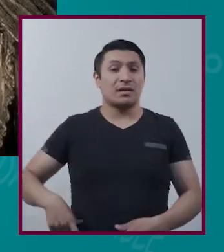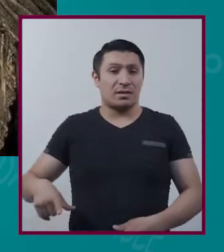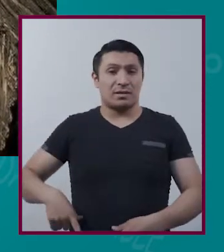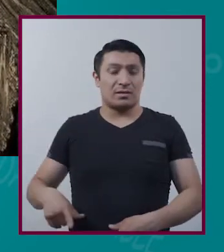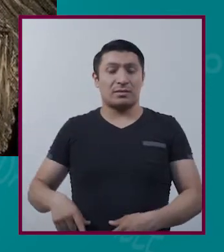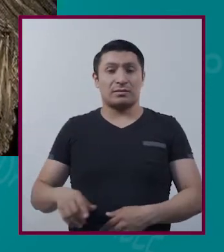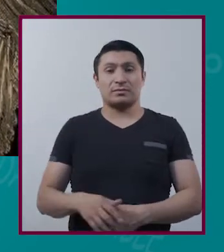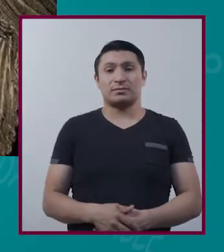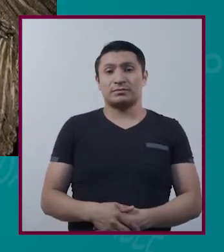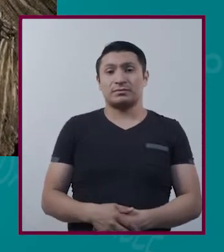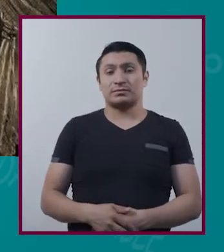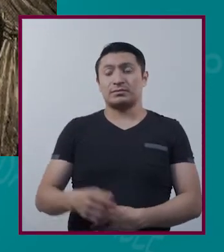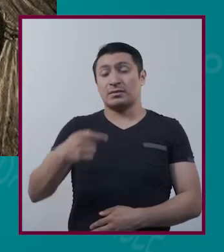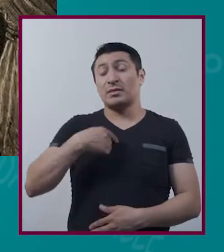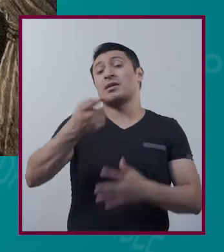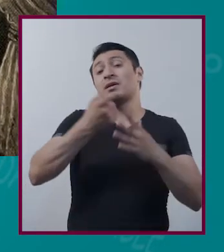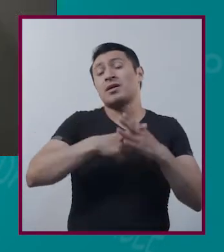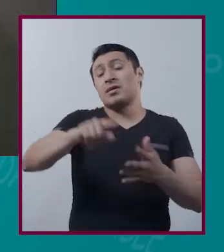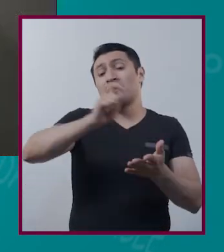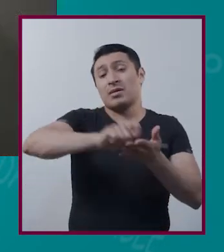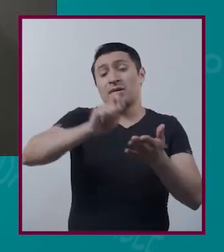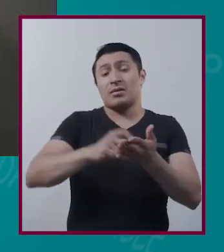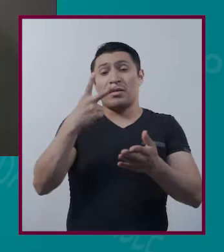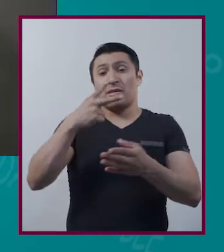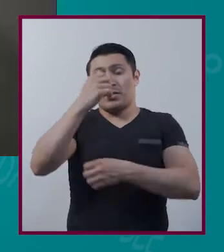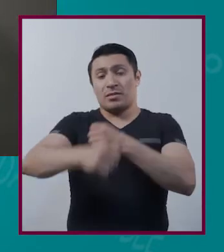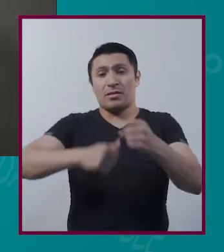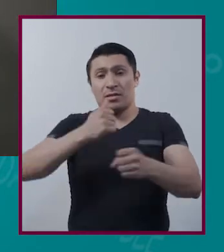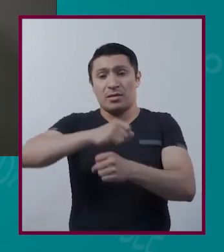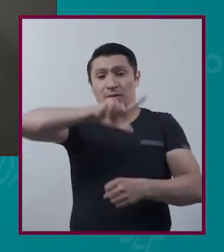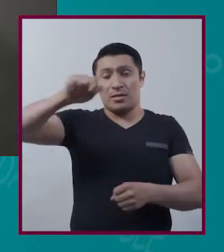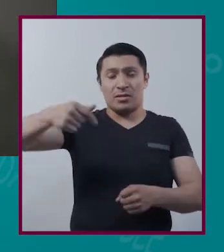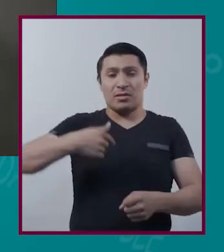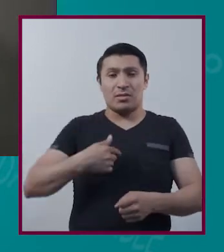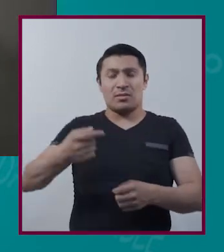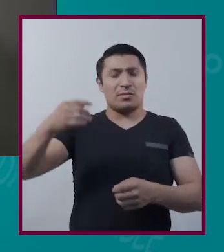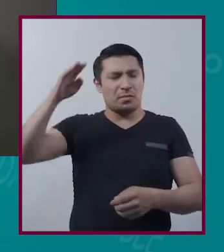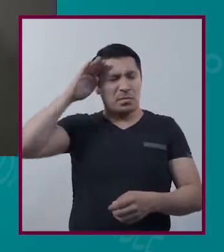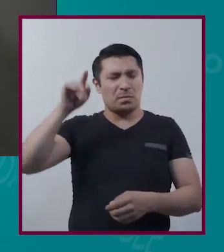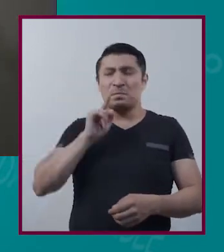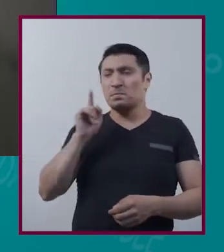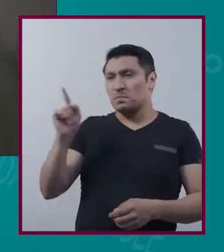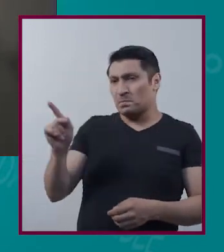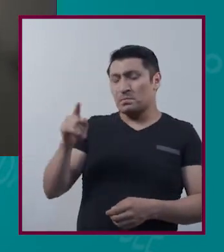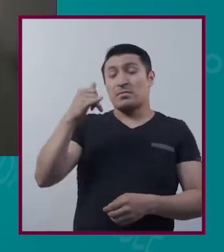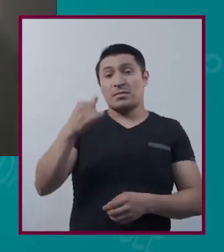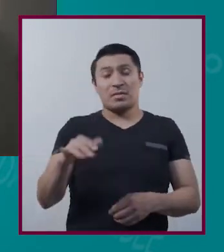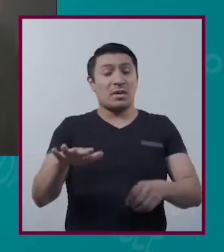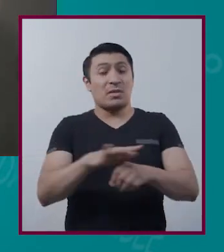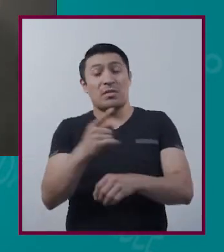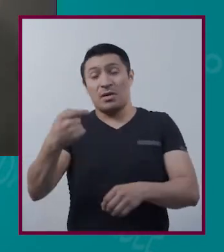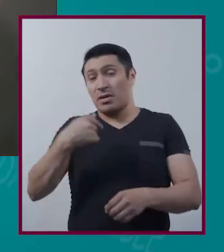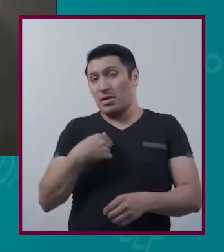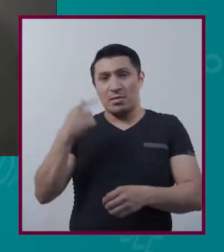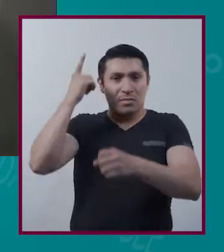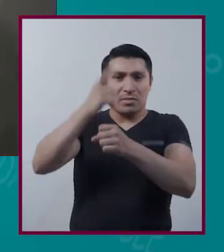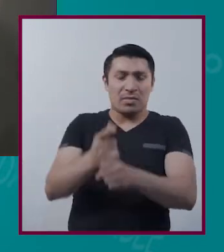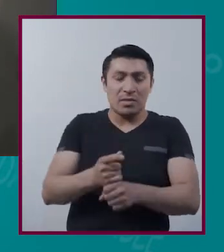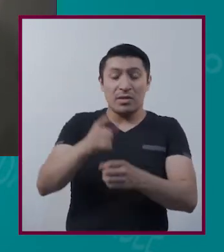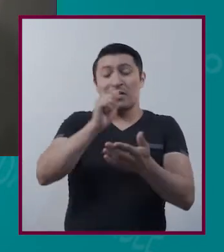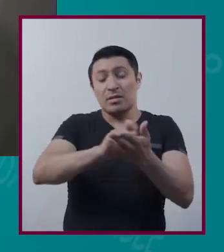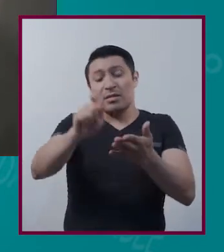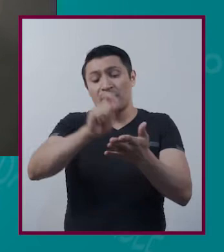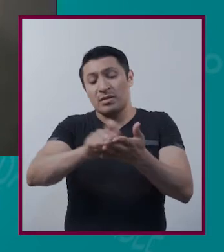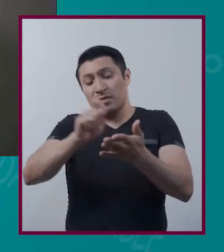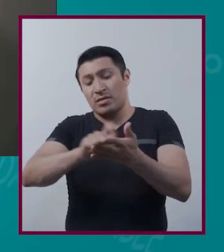en Noticias del Imperio. Lo empecé a escribir 2 años después de que comencé a pensar en él. Y es que me